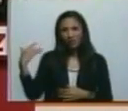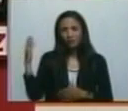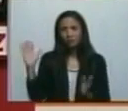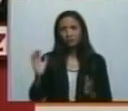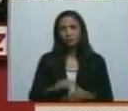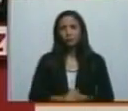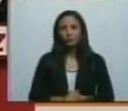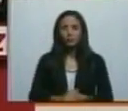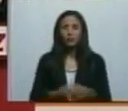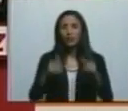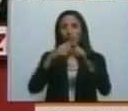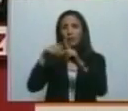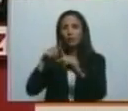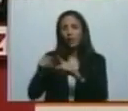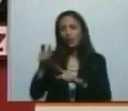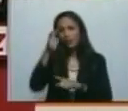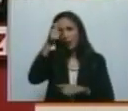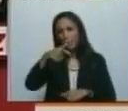Marcos Rubio.